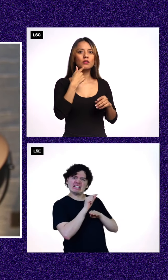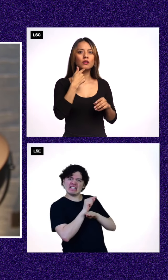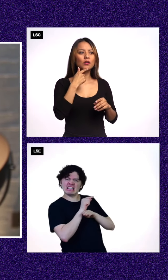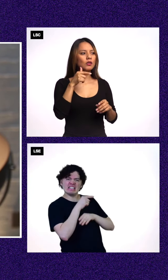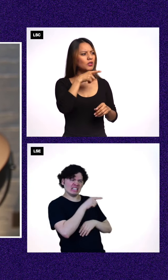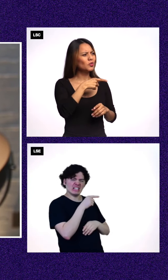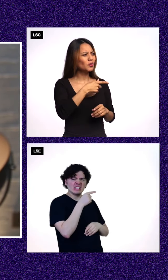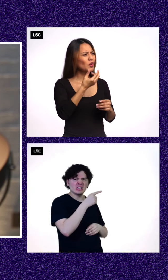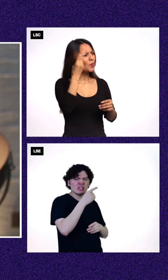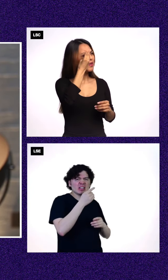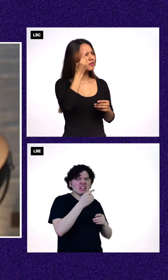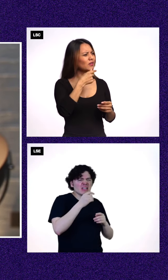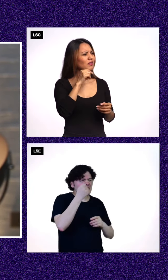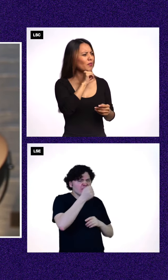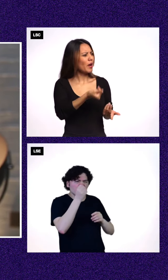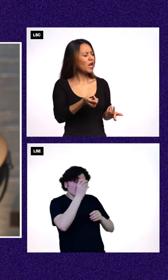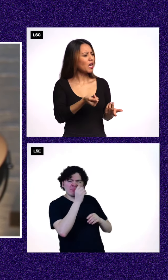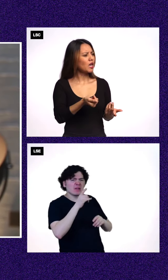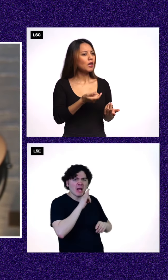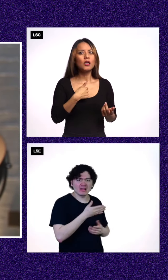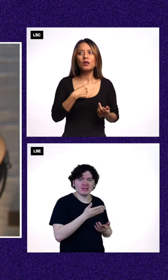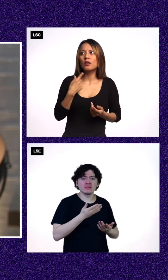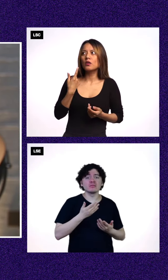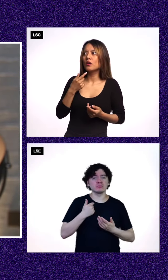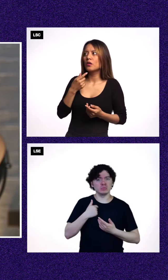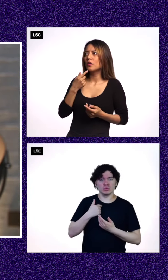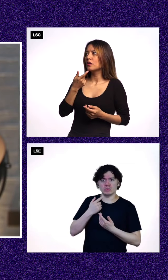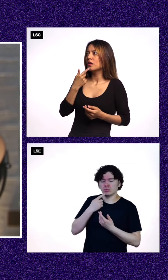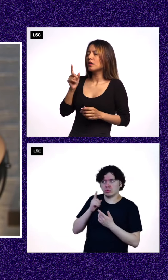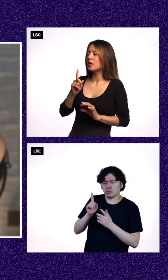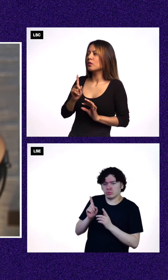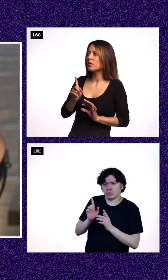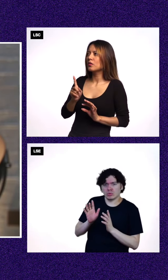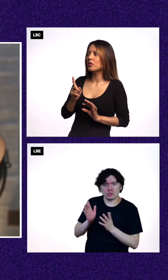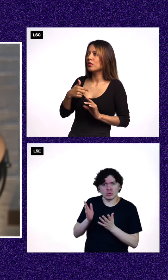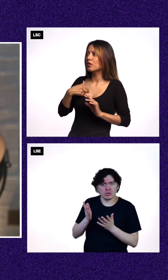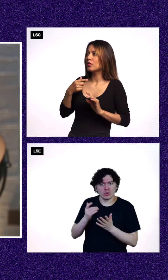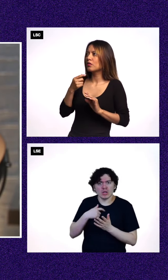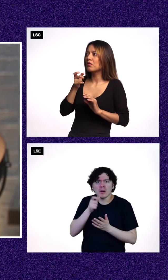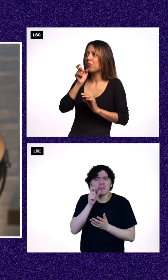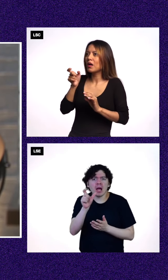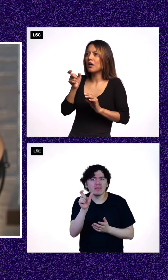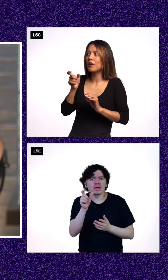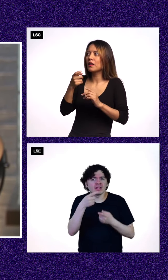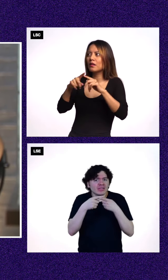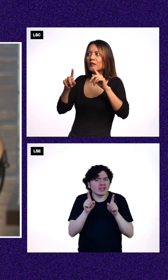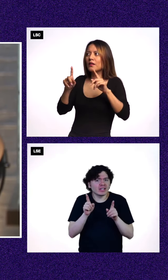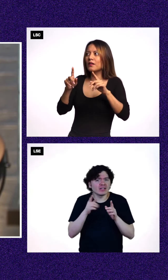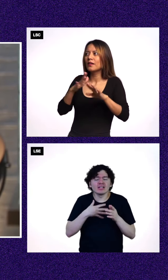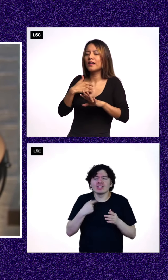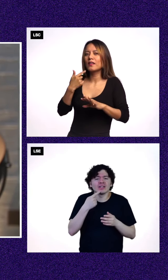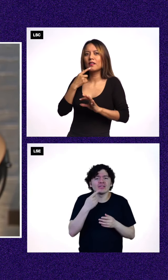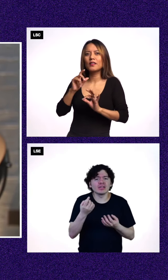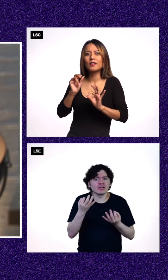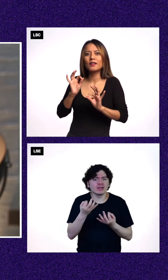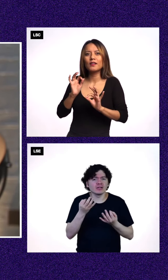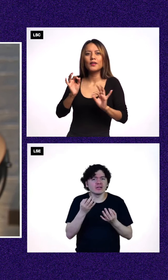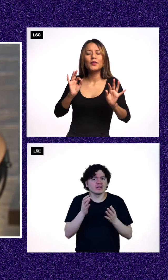sobre mi vida y se metió en mi espíritu sin duda. Y por eso todavía lo recuerdo. No menosprecies el poder del